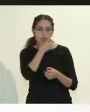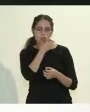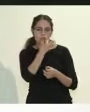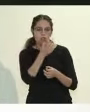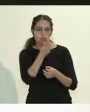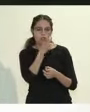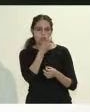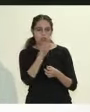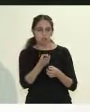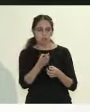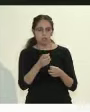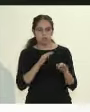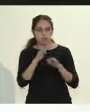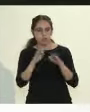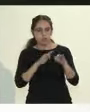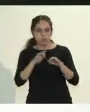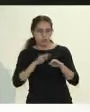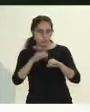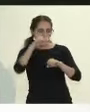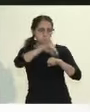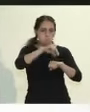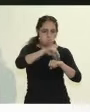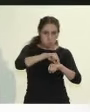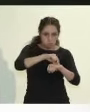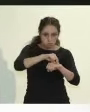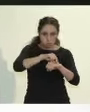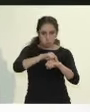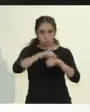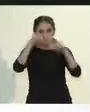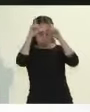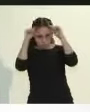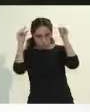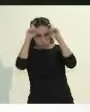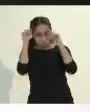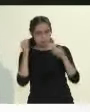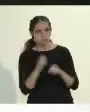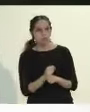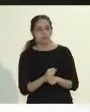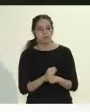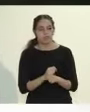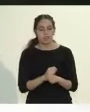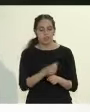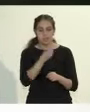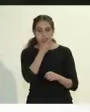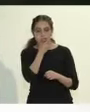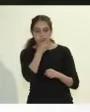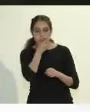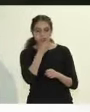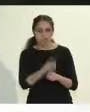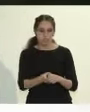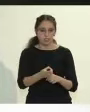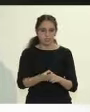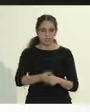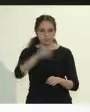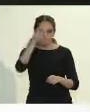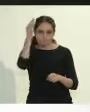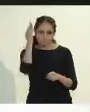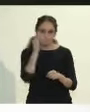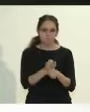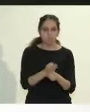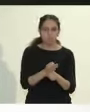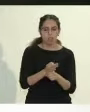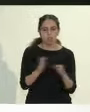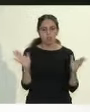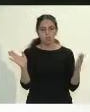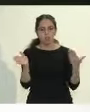salud en el que presuntamente se les sugeriría al gobernador la posibilidad de declarar toques de queda en el estado nuestro equipo se puso en contacto